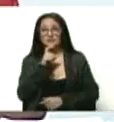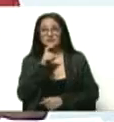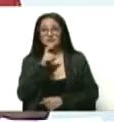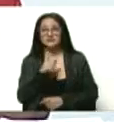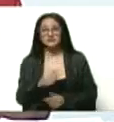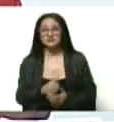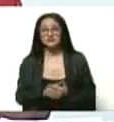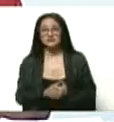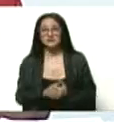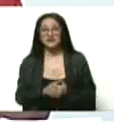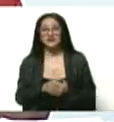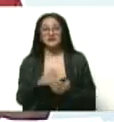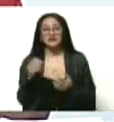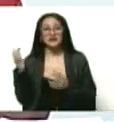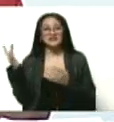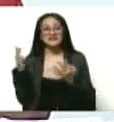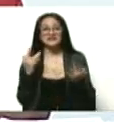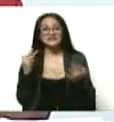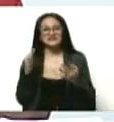Darién.